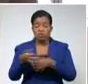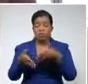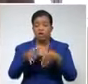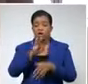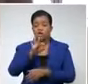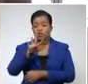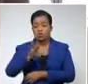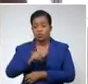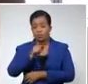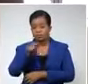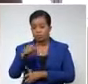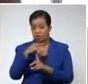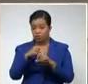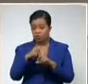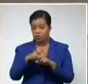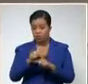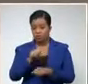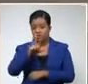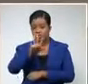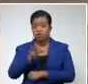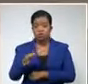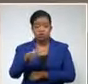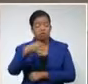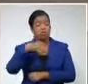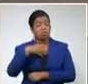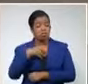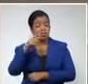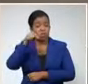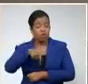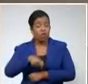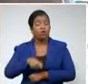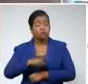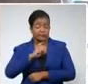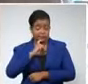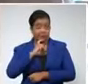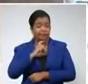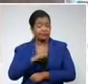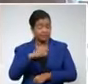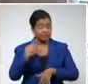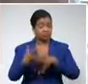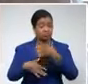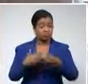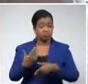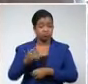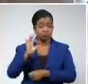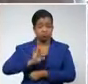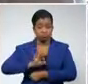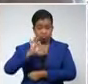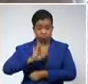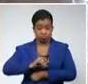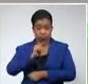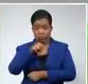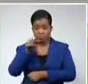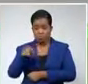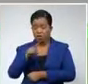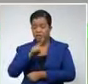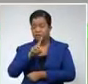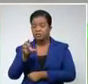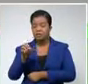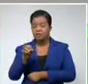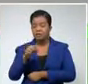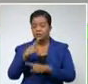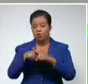positivos. 5 municipios presentan hoy una situación alarmante, con una tasa de incidencia de 100 por cada